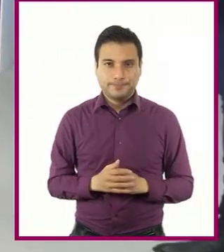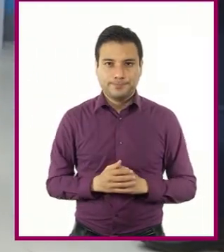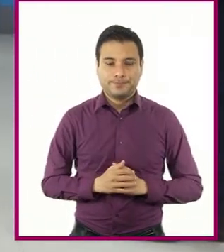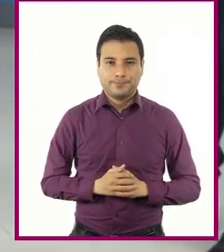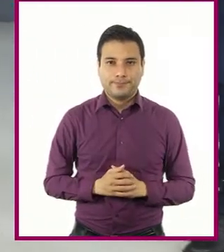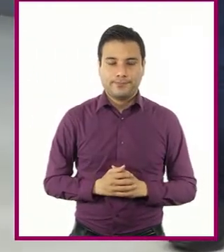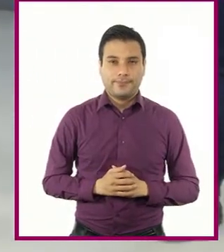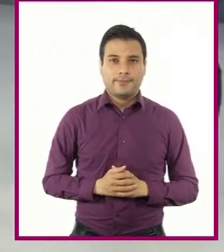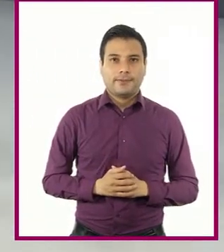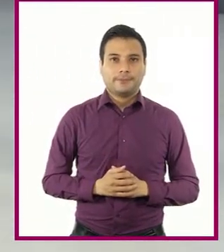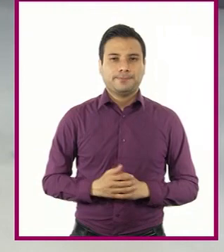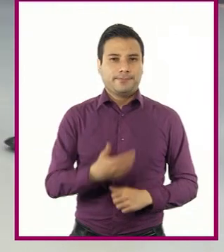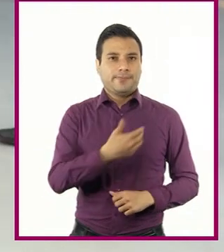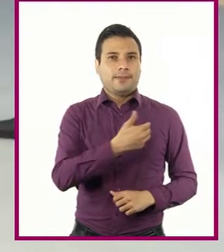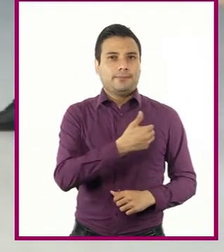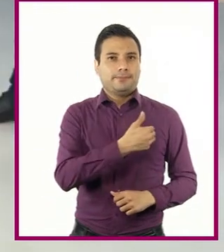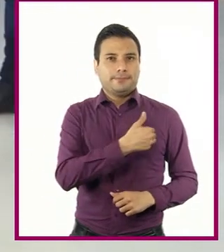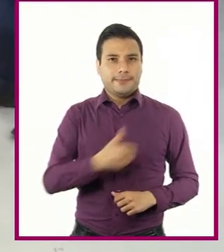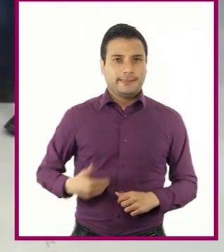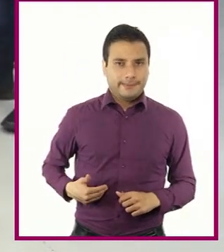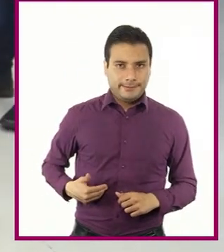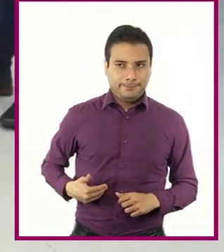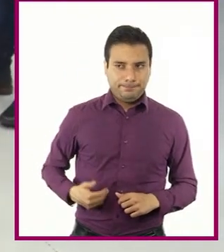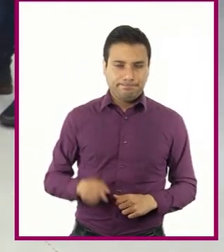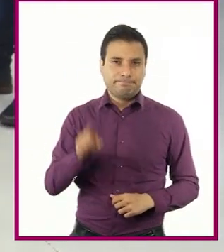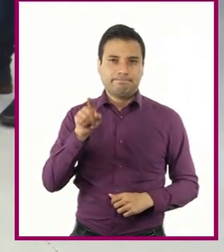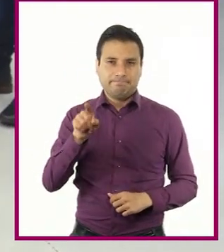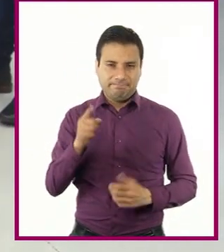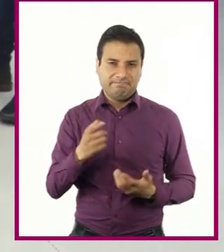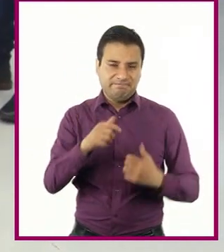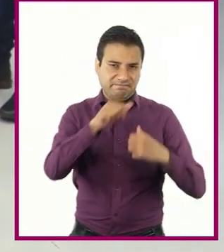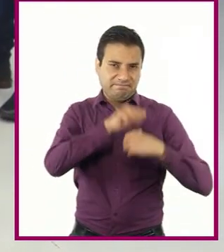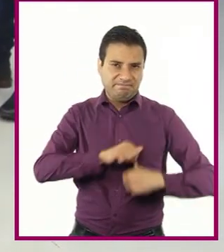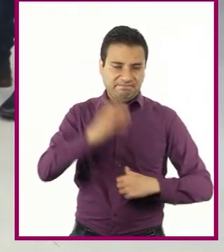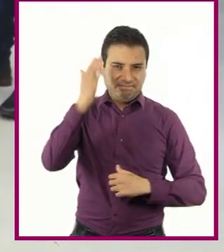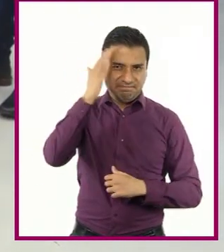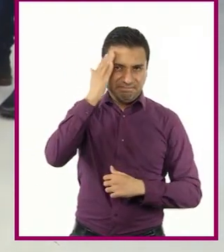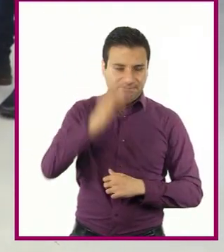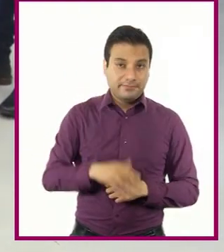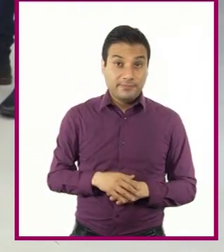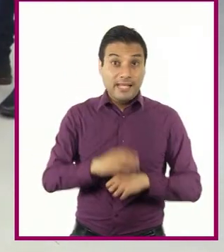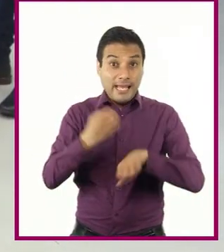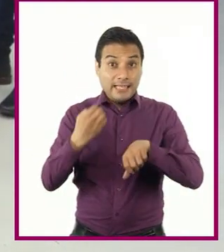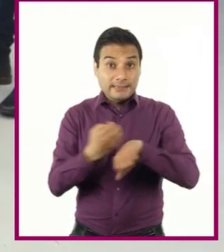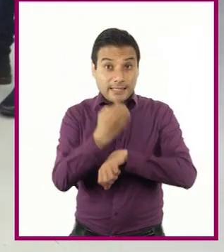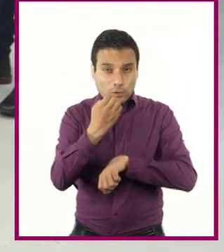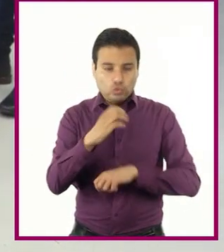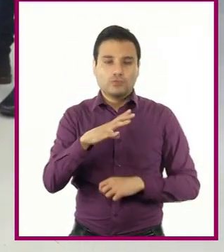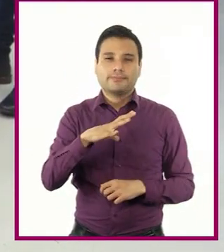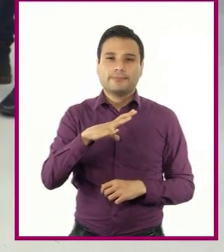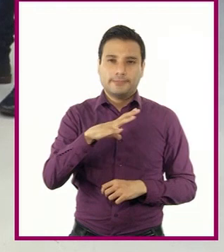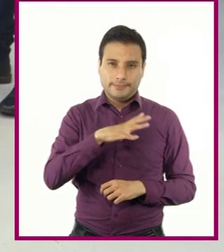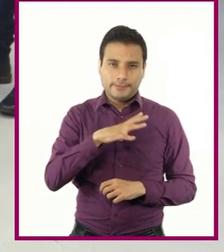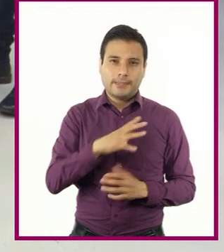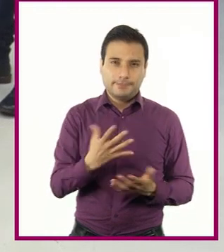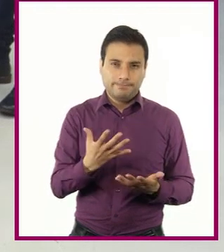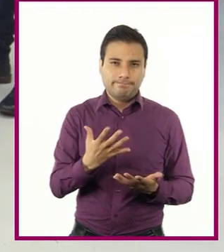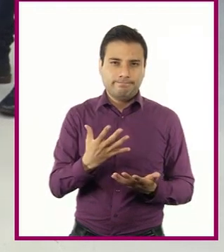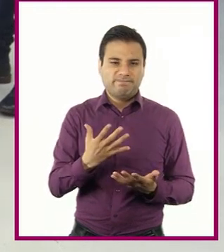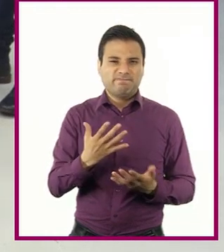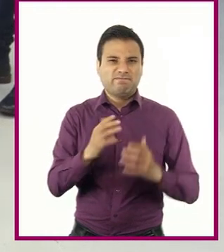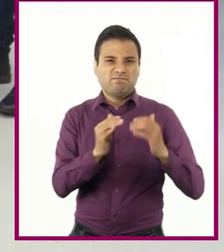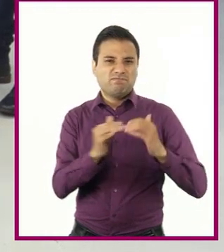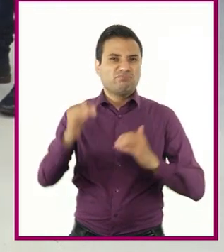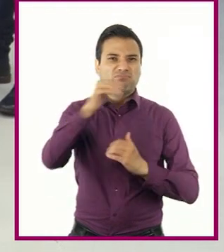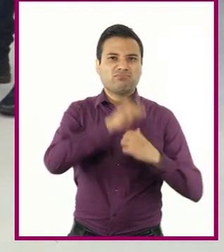federal, se deposita en el presidente de la República, mientras que en los estados lo hace en la figura de la o el